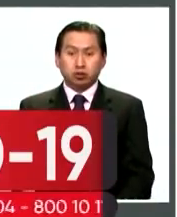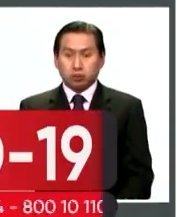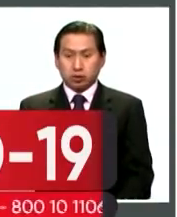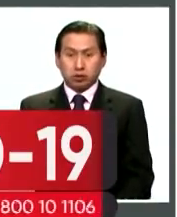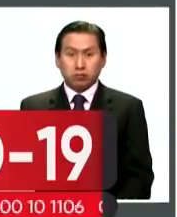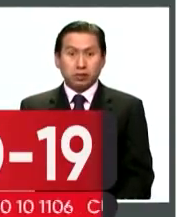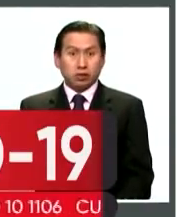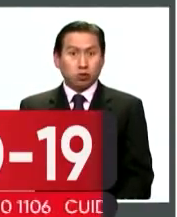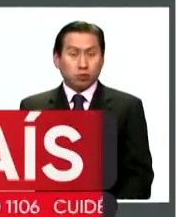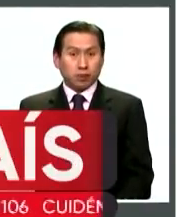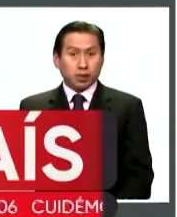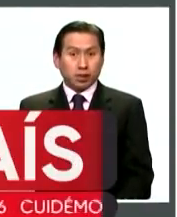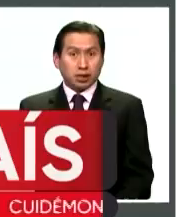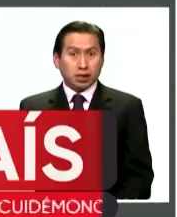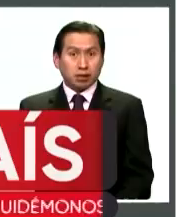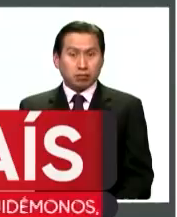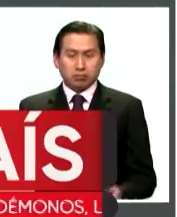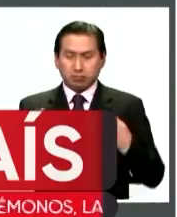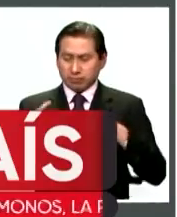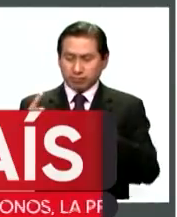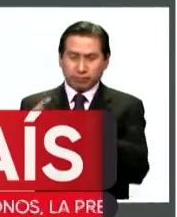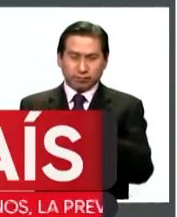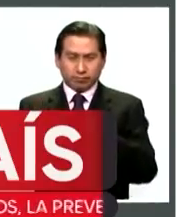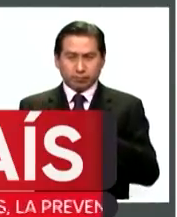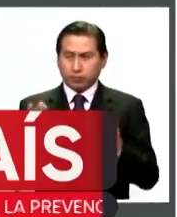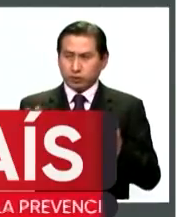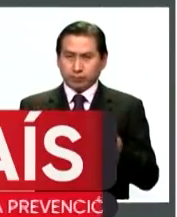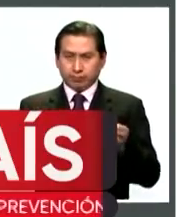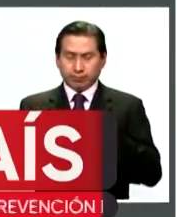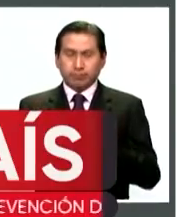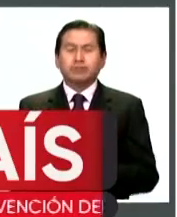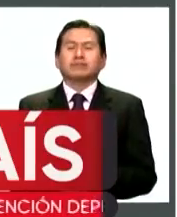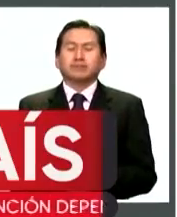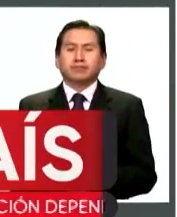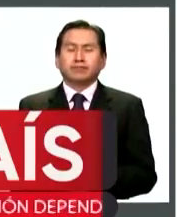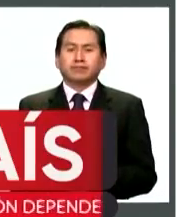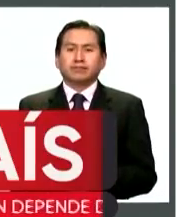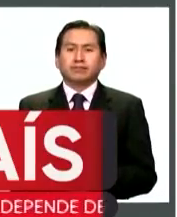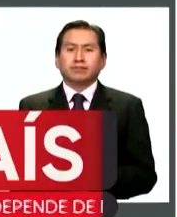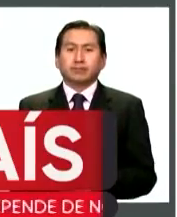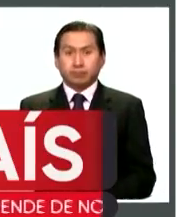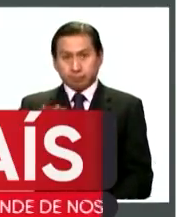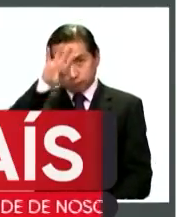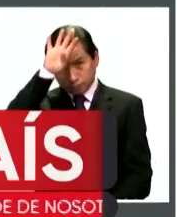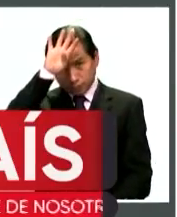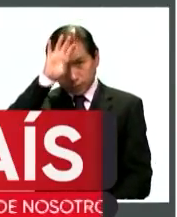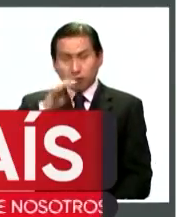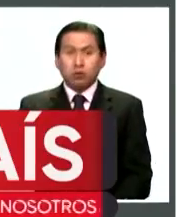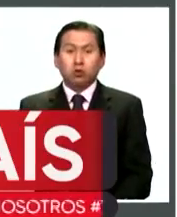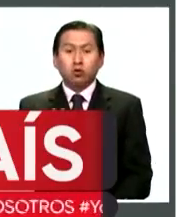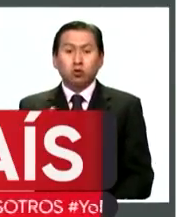16.929 casos distribuidos de la siguiente manera. Beni,